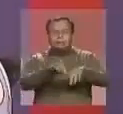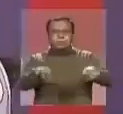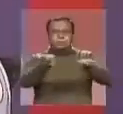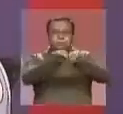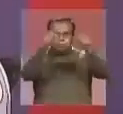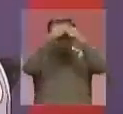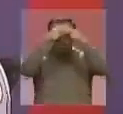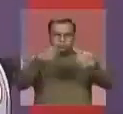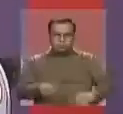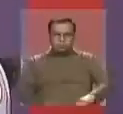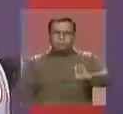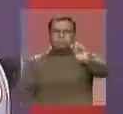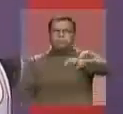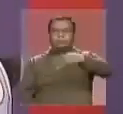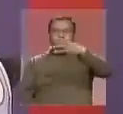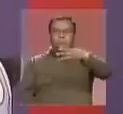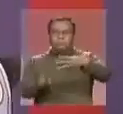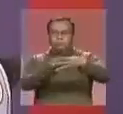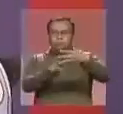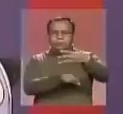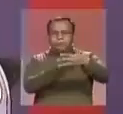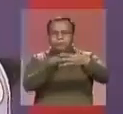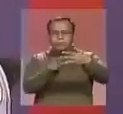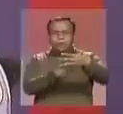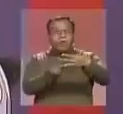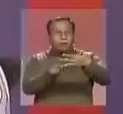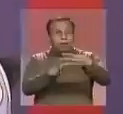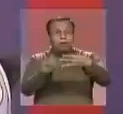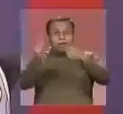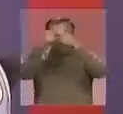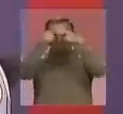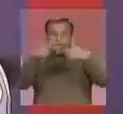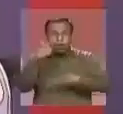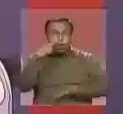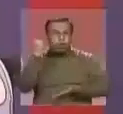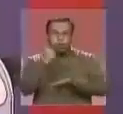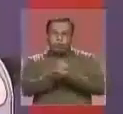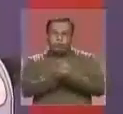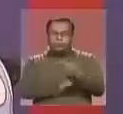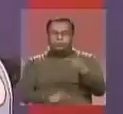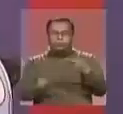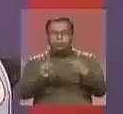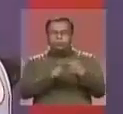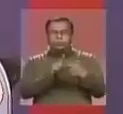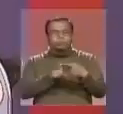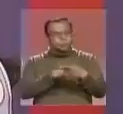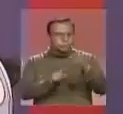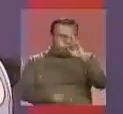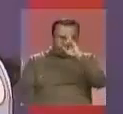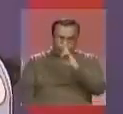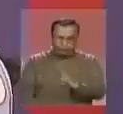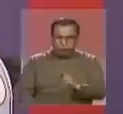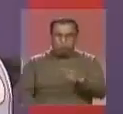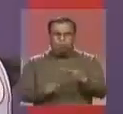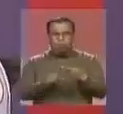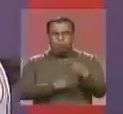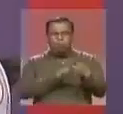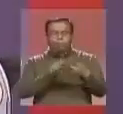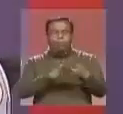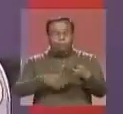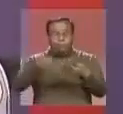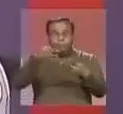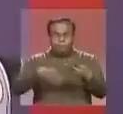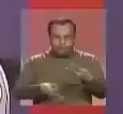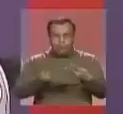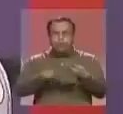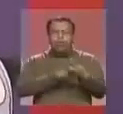tiene tres obligaciones, y creo que desde ahí debería partir todo, es el respeto, la